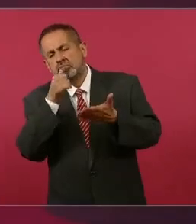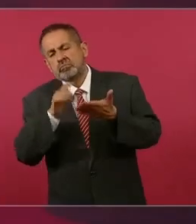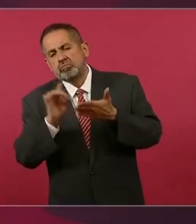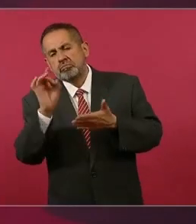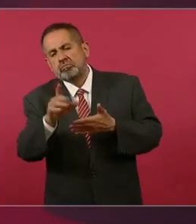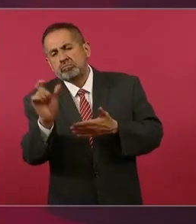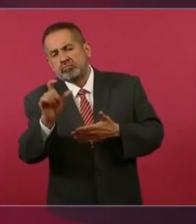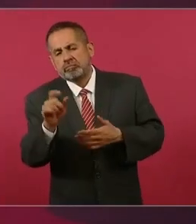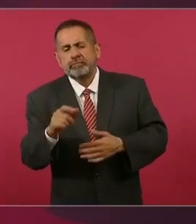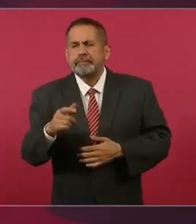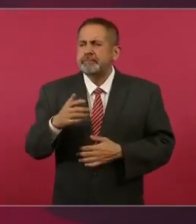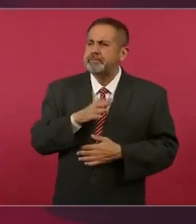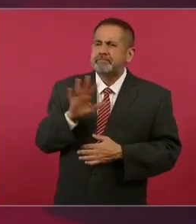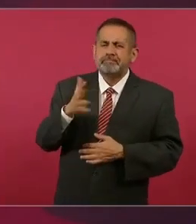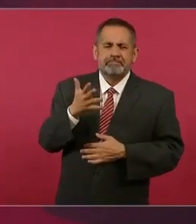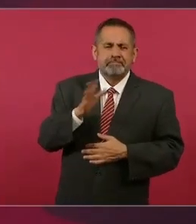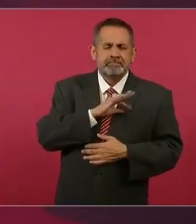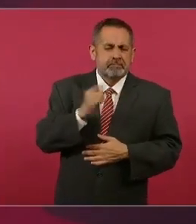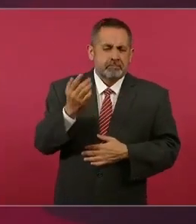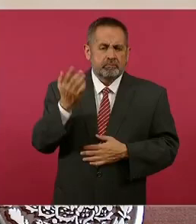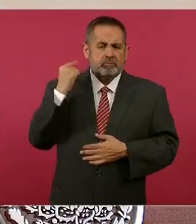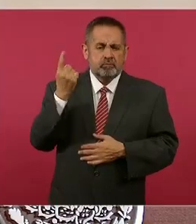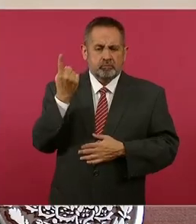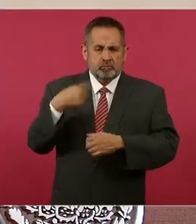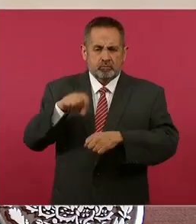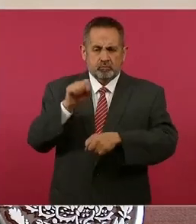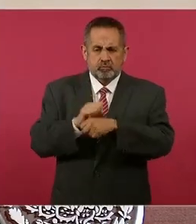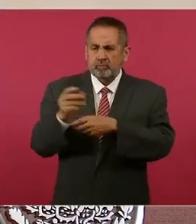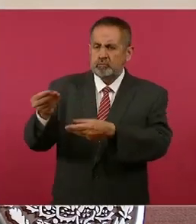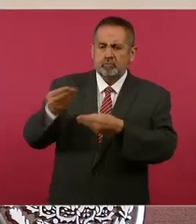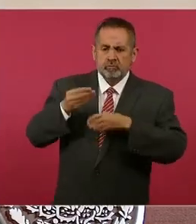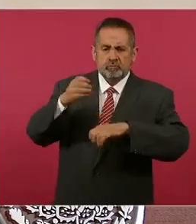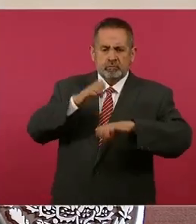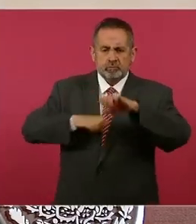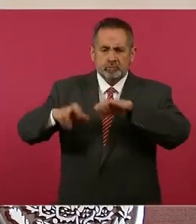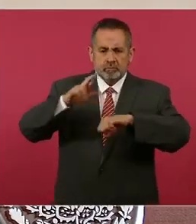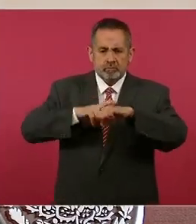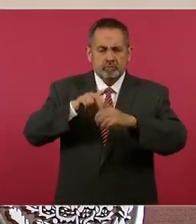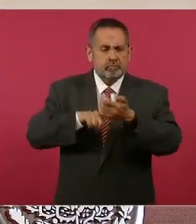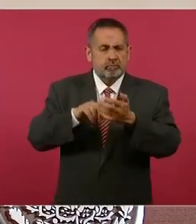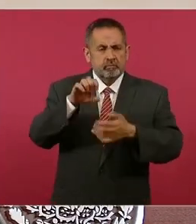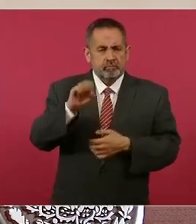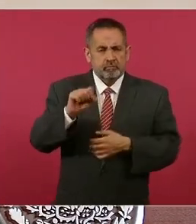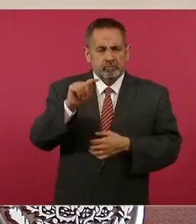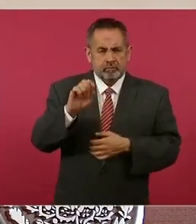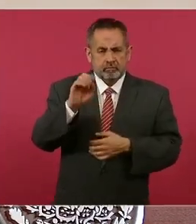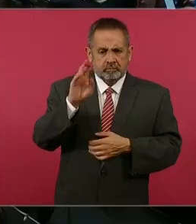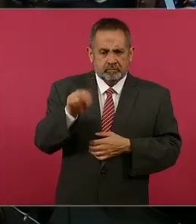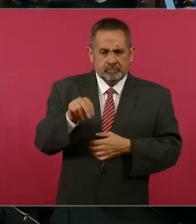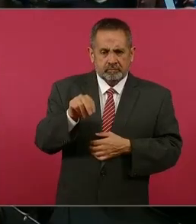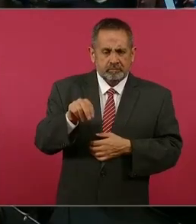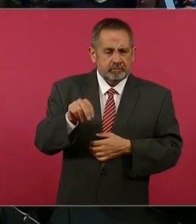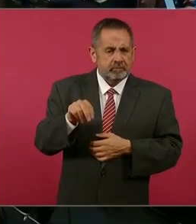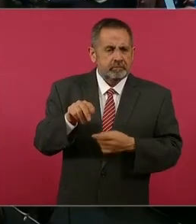Hace como una semana me la entregó el embajador Esteban Moctezuma. ¿No las podría mostrar?